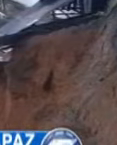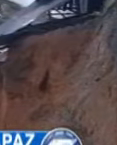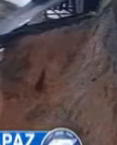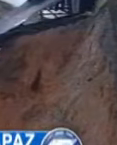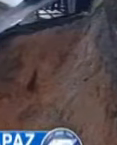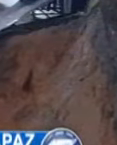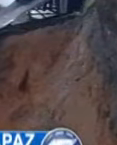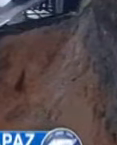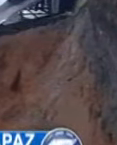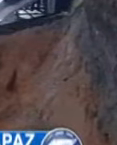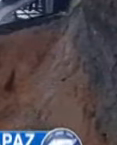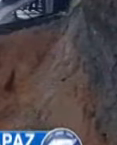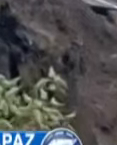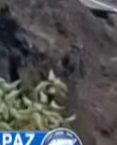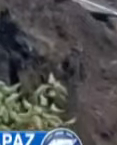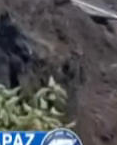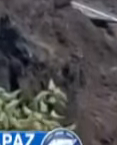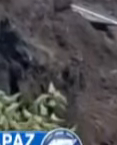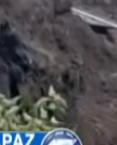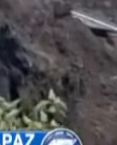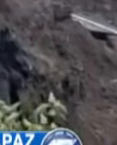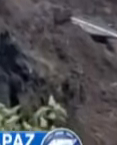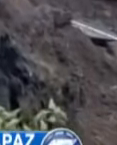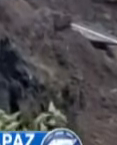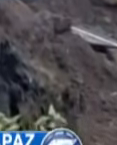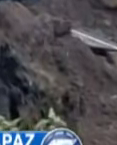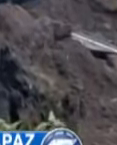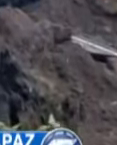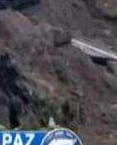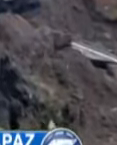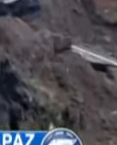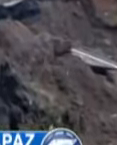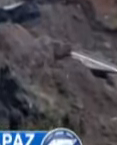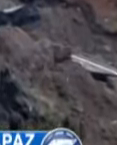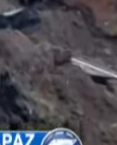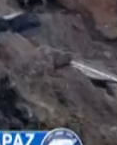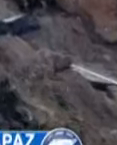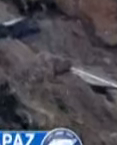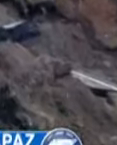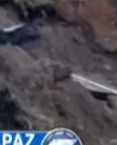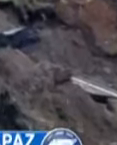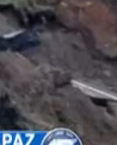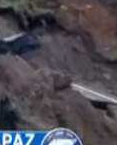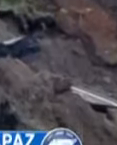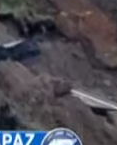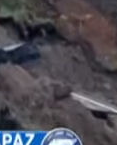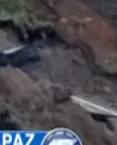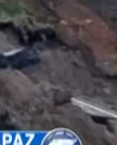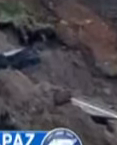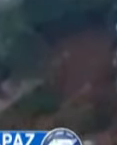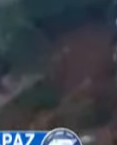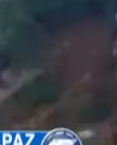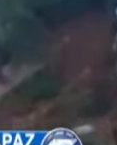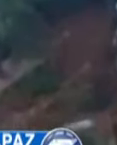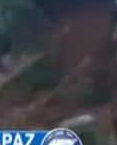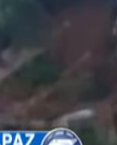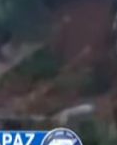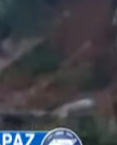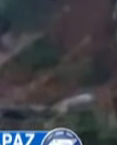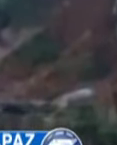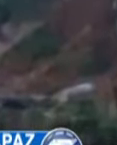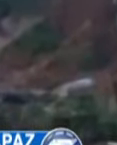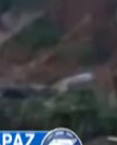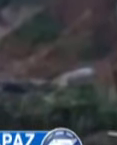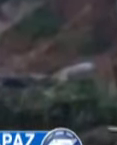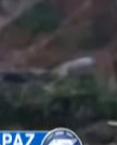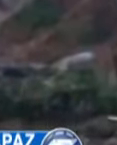Hay viviendas también ya con daños que se han identificado, 6 viviendas con daños y 2 viviendas en condición de riesgo.